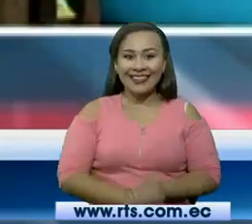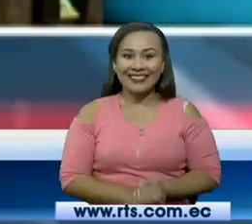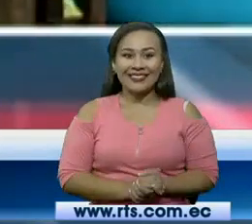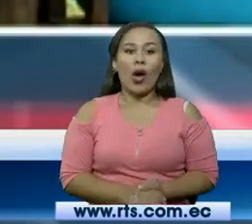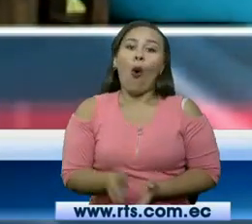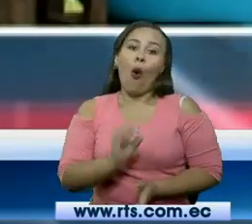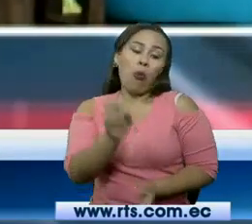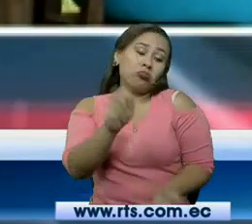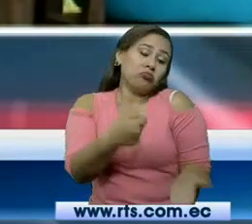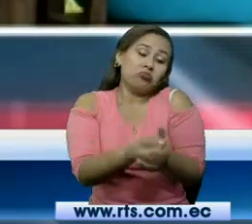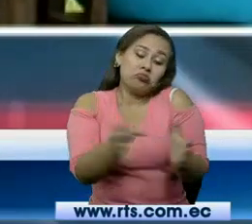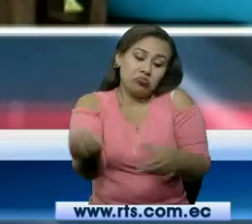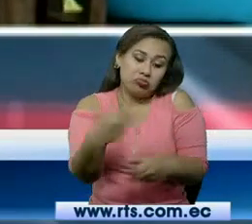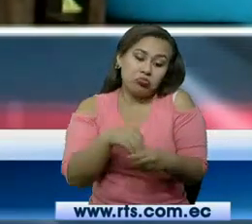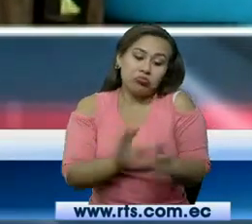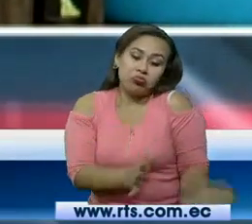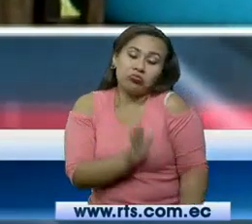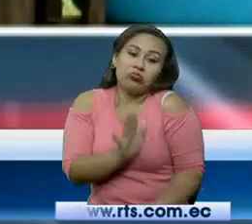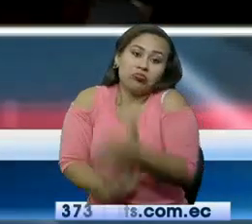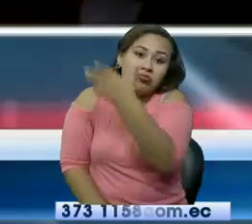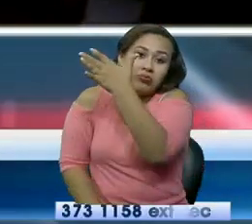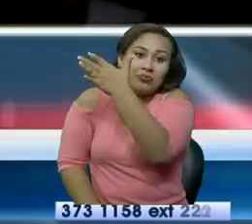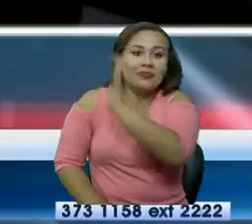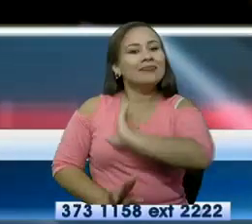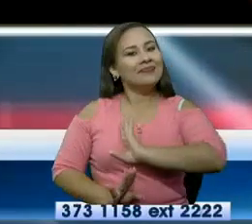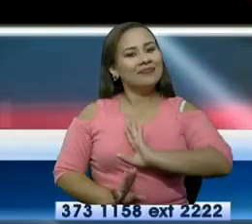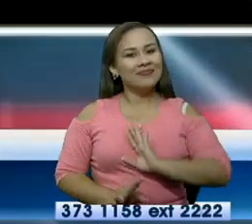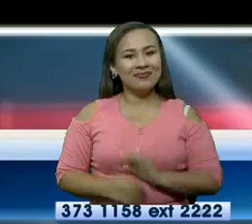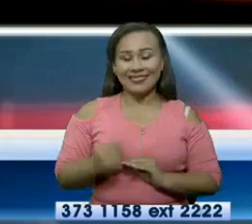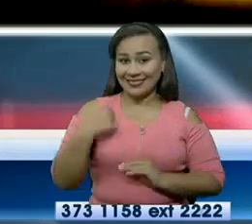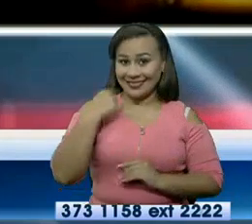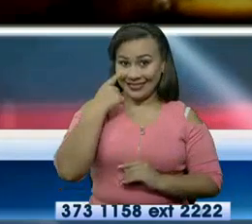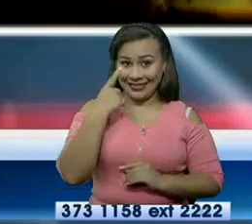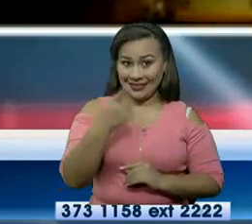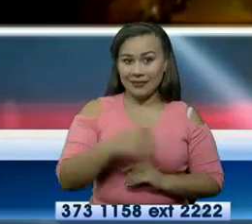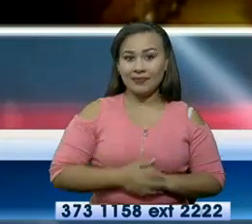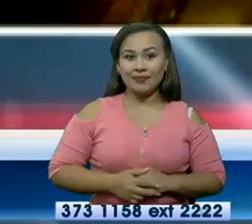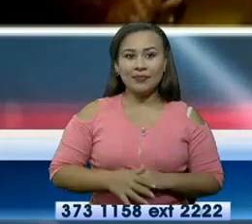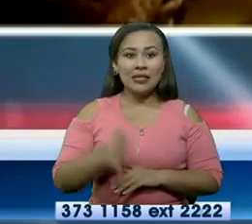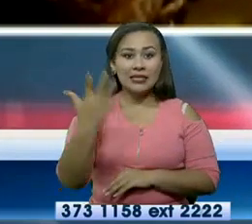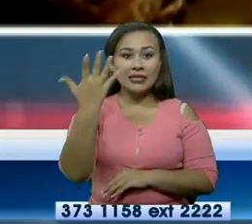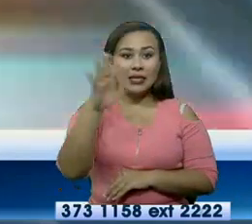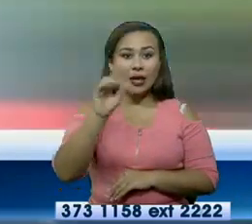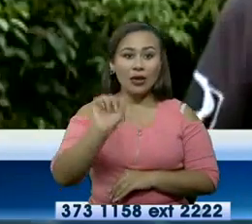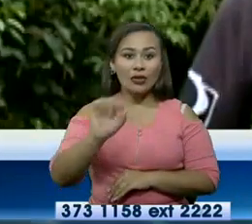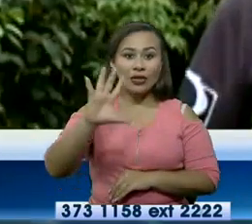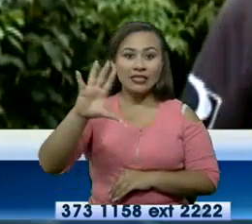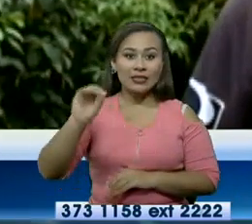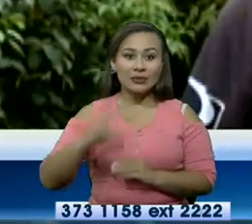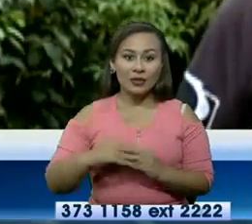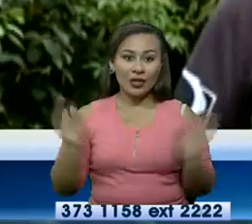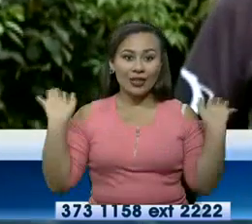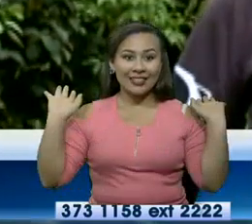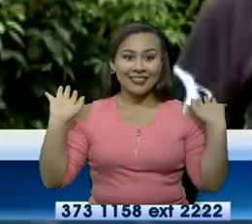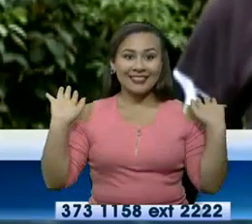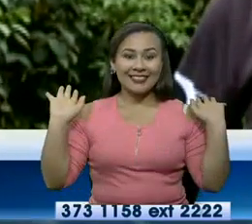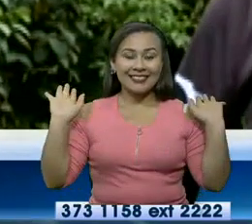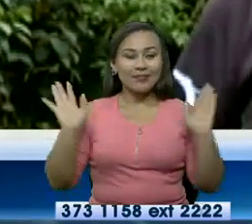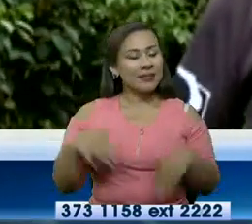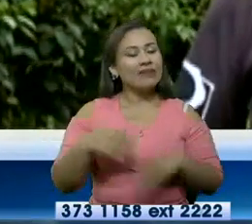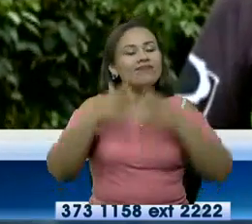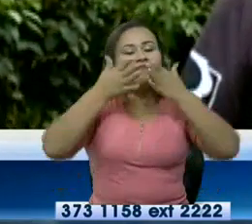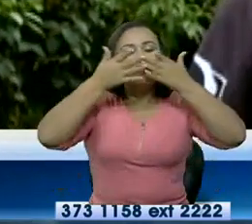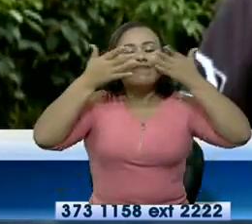llevar también. Claro, eso es para llevar igual. Para llevar el kilo, como le digo, está 5,50. O sea, pasar en algo